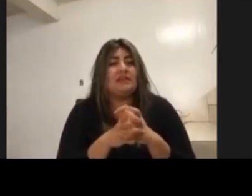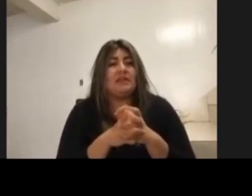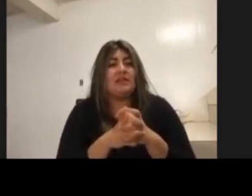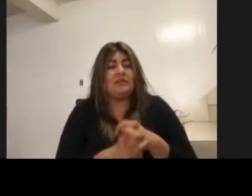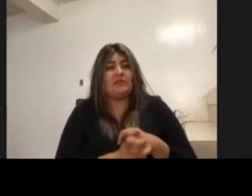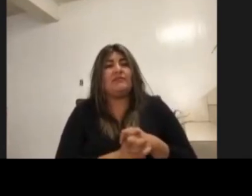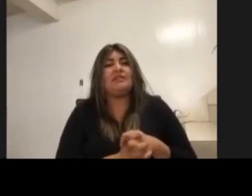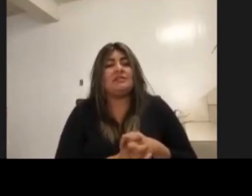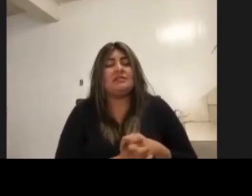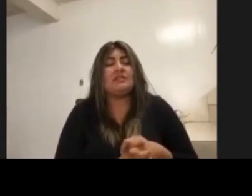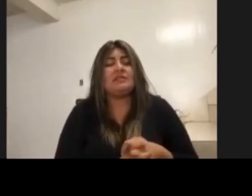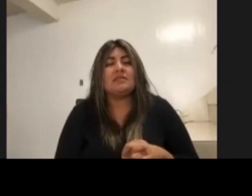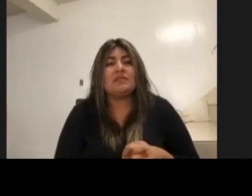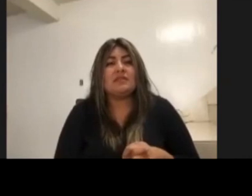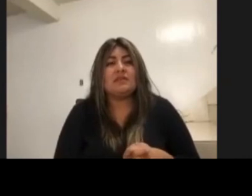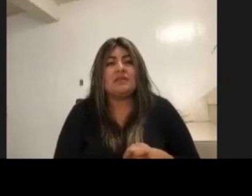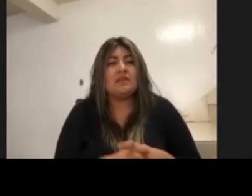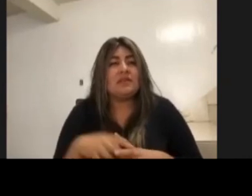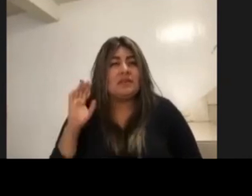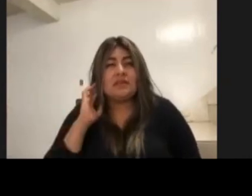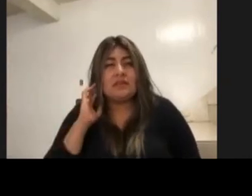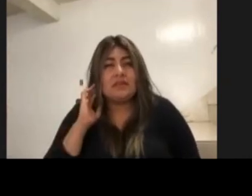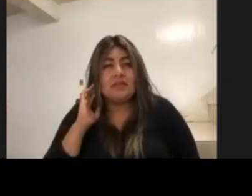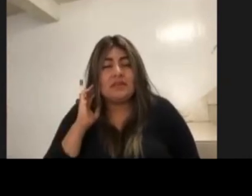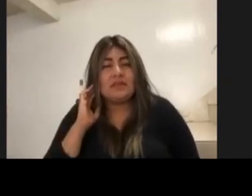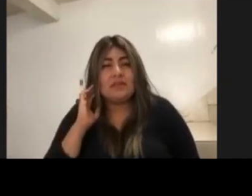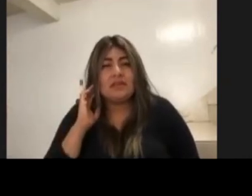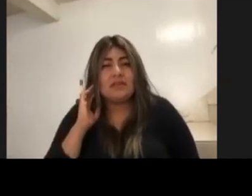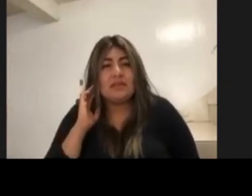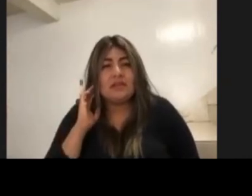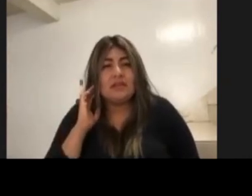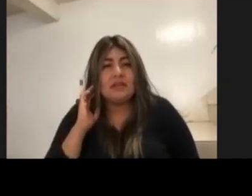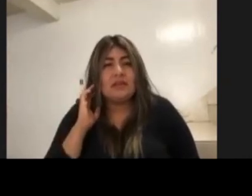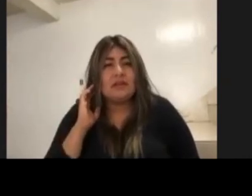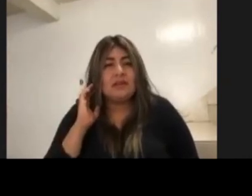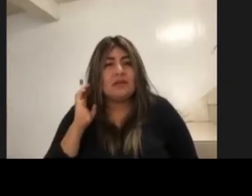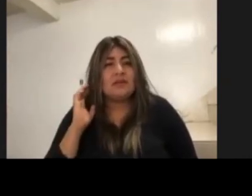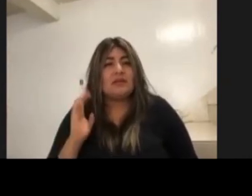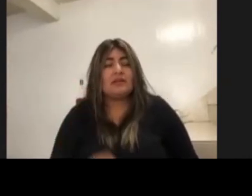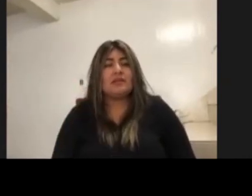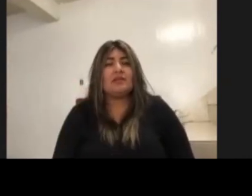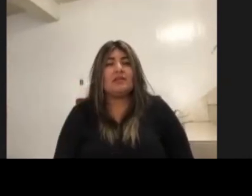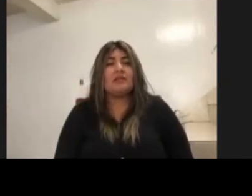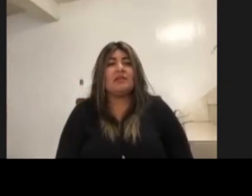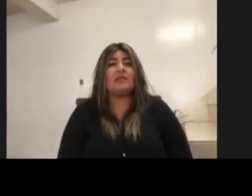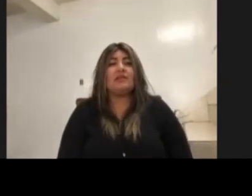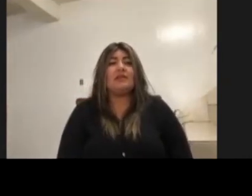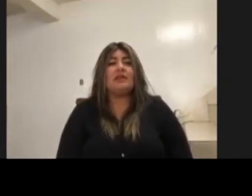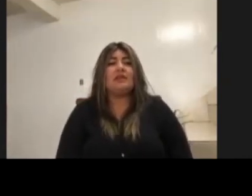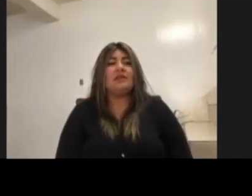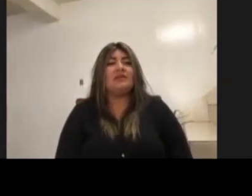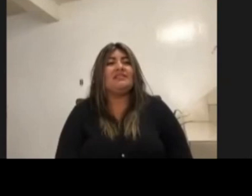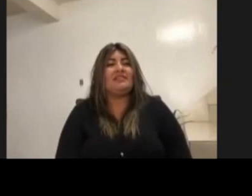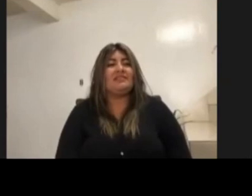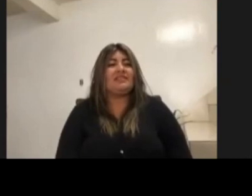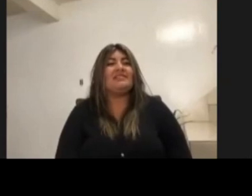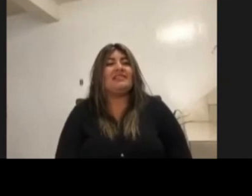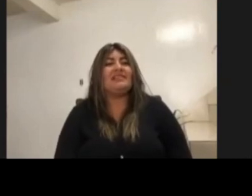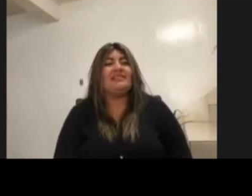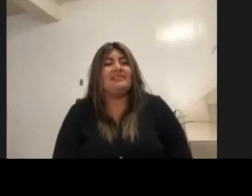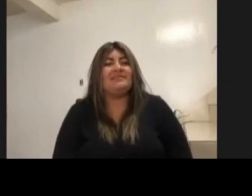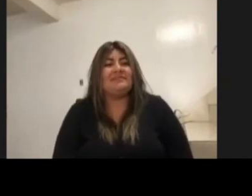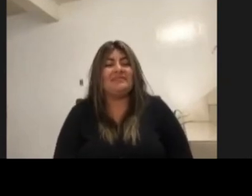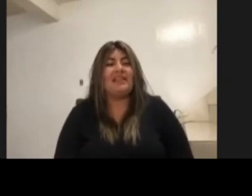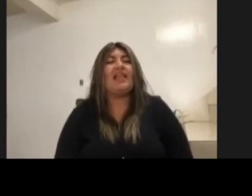cuarto de primaria. Se está ajustando el contenido a las estaciones